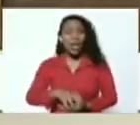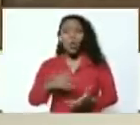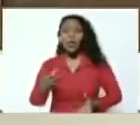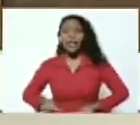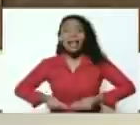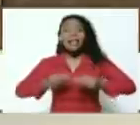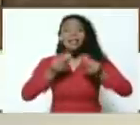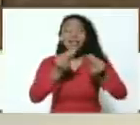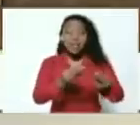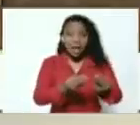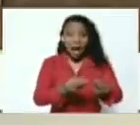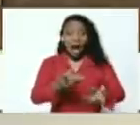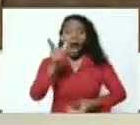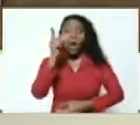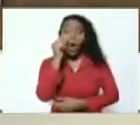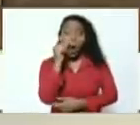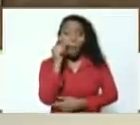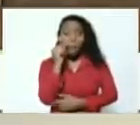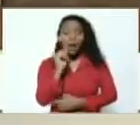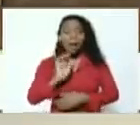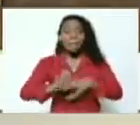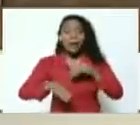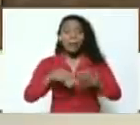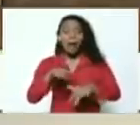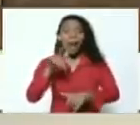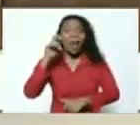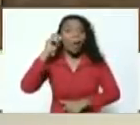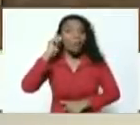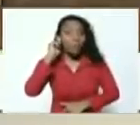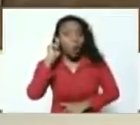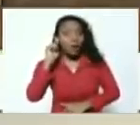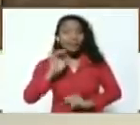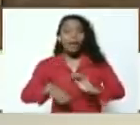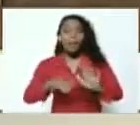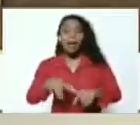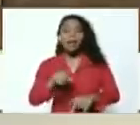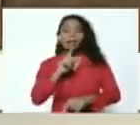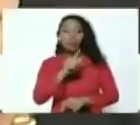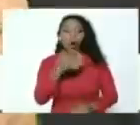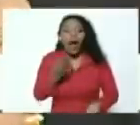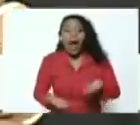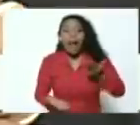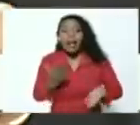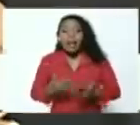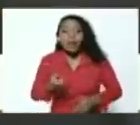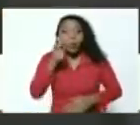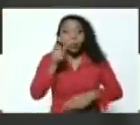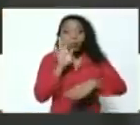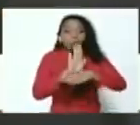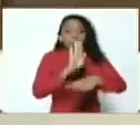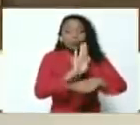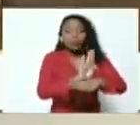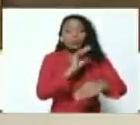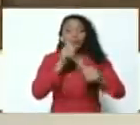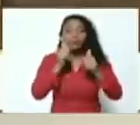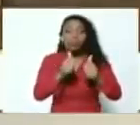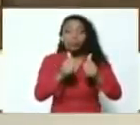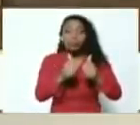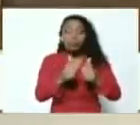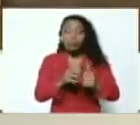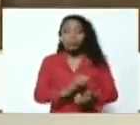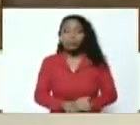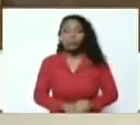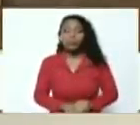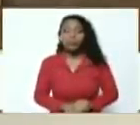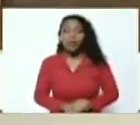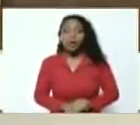garantice al hombre de a pie, a la mujer de a pie, su estabilidad, su seguridad jurídica,